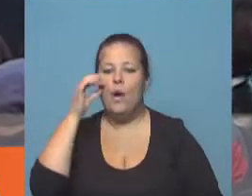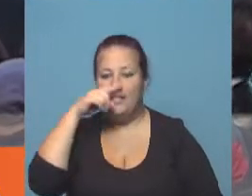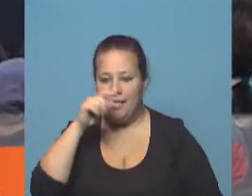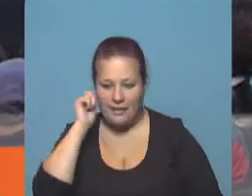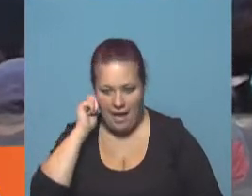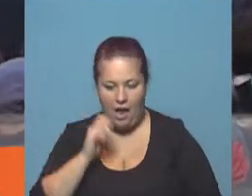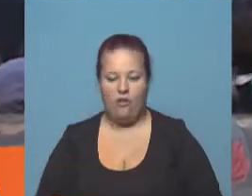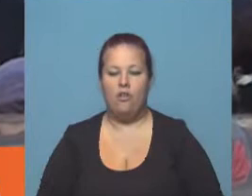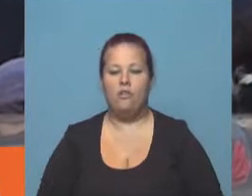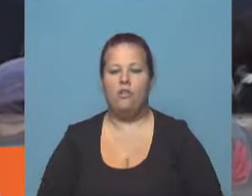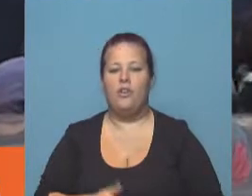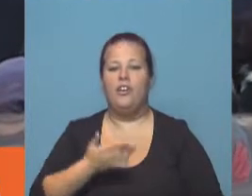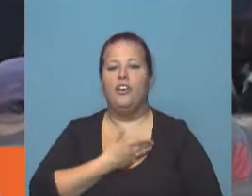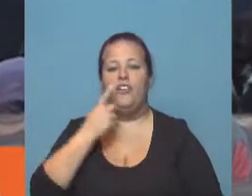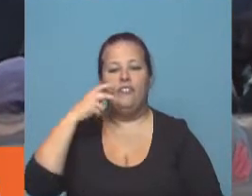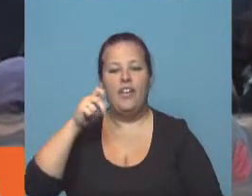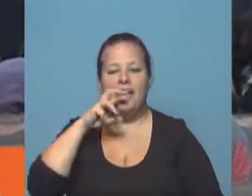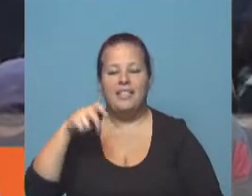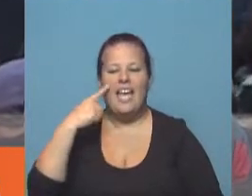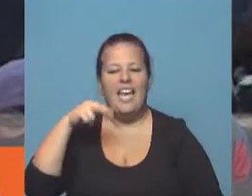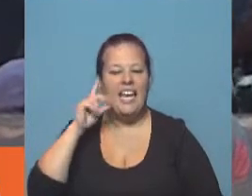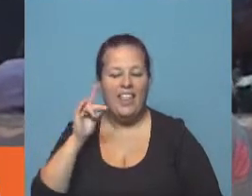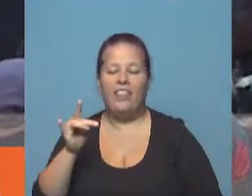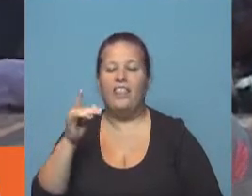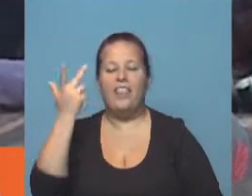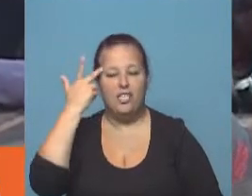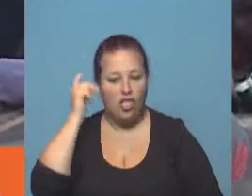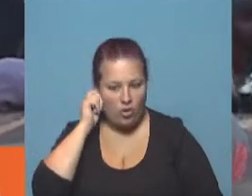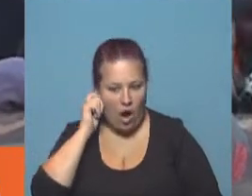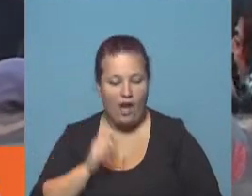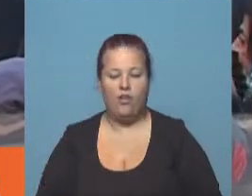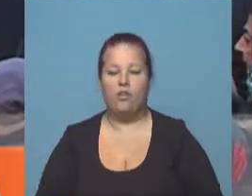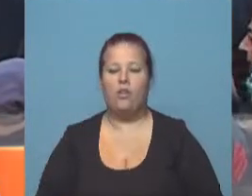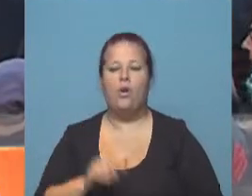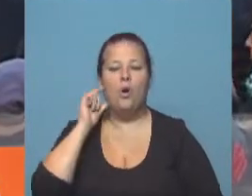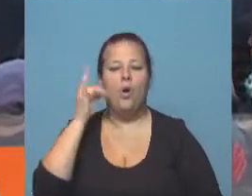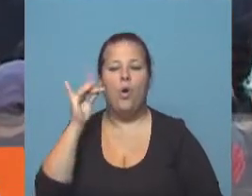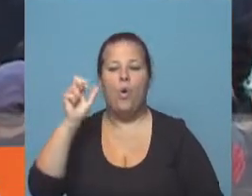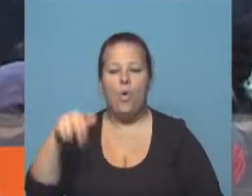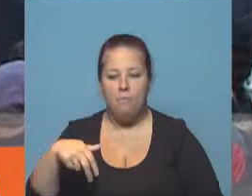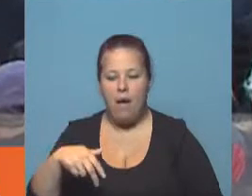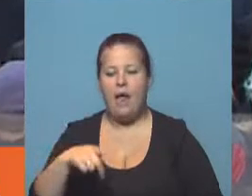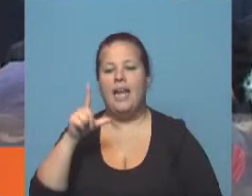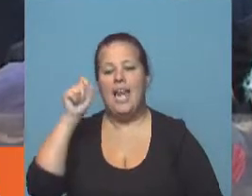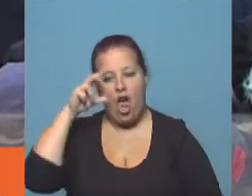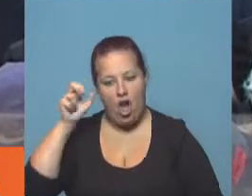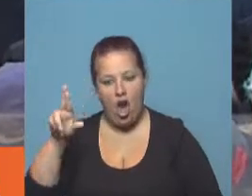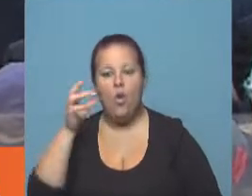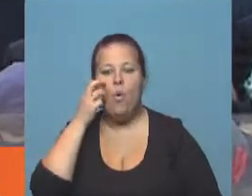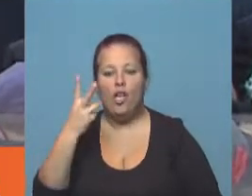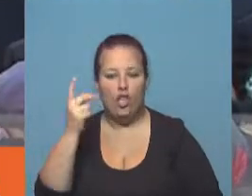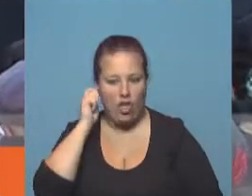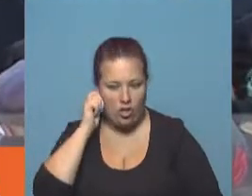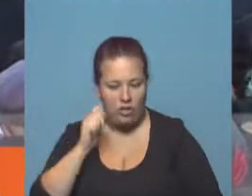años. Finkelstein Ingrid, 18 años. Gundman de Finkelstein Leonor, 42